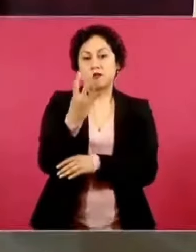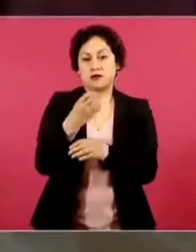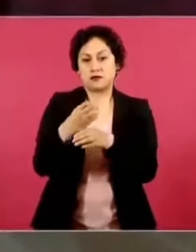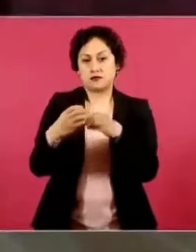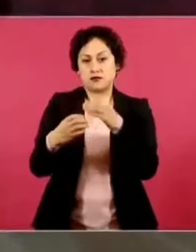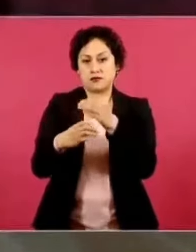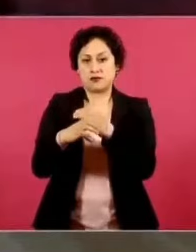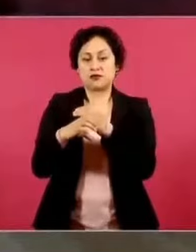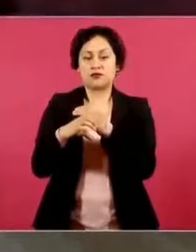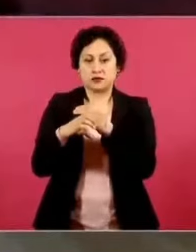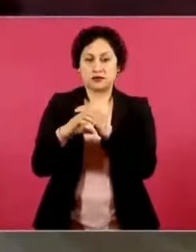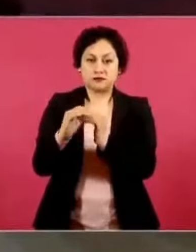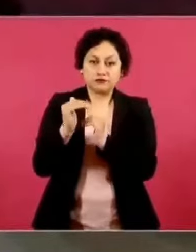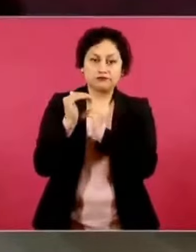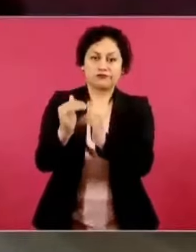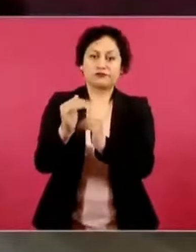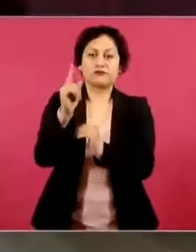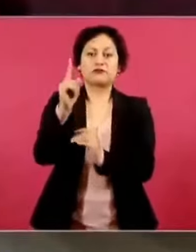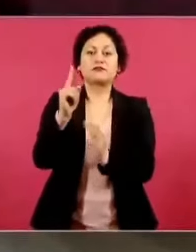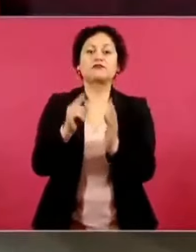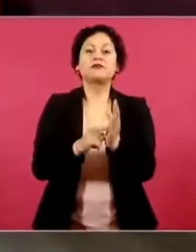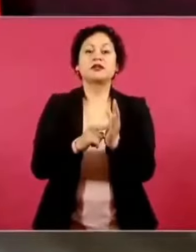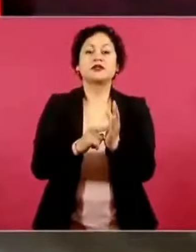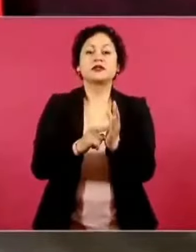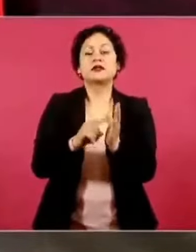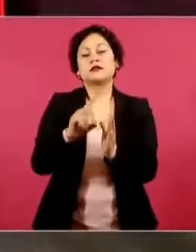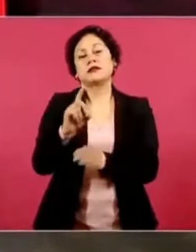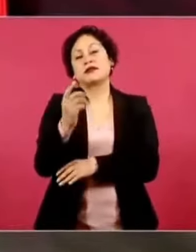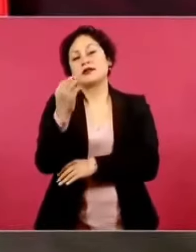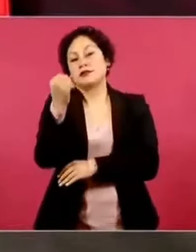pes y ya están